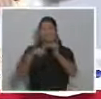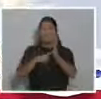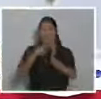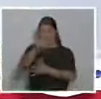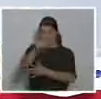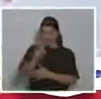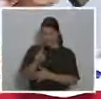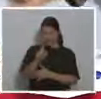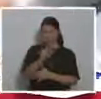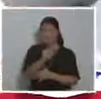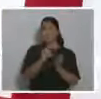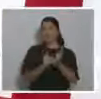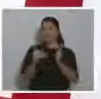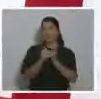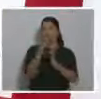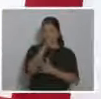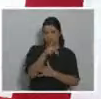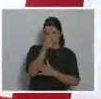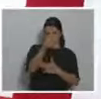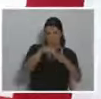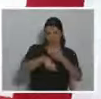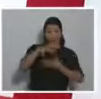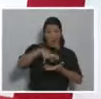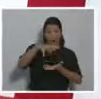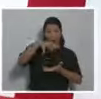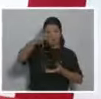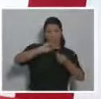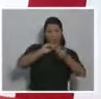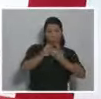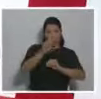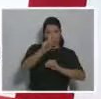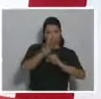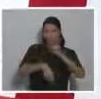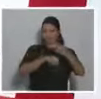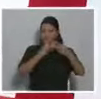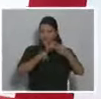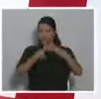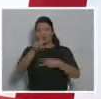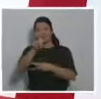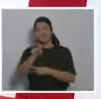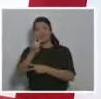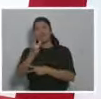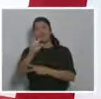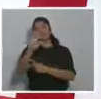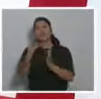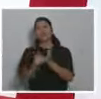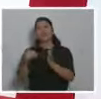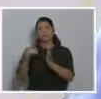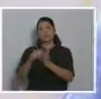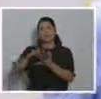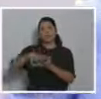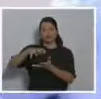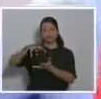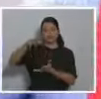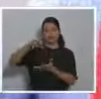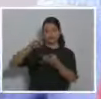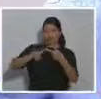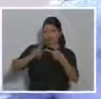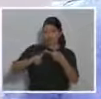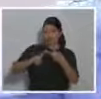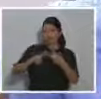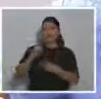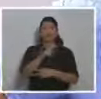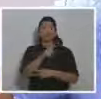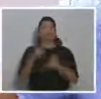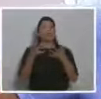1.100 millones de colones en el acumulado número 1 y tenemos 125 millones en el acumulado número 2. Así que si